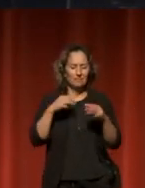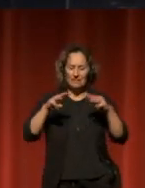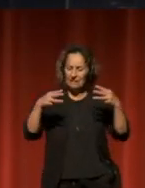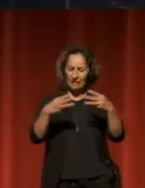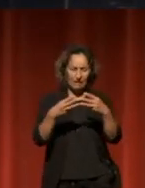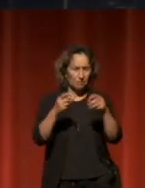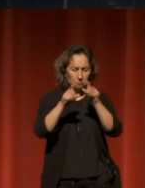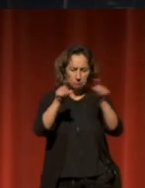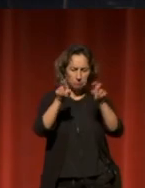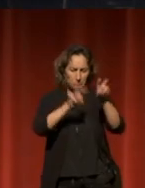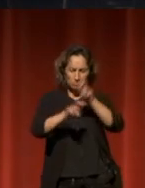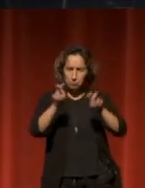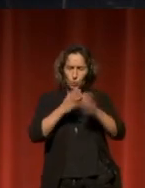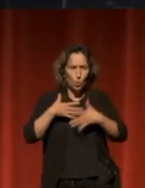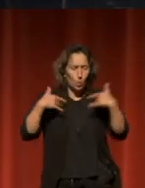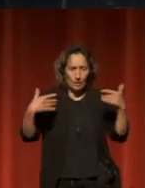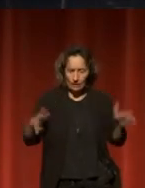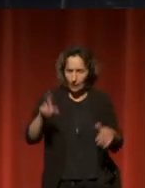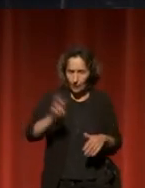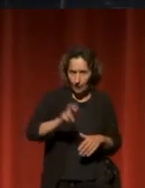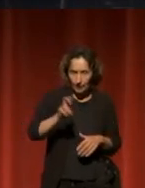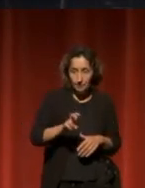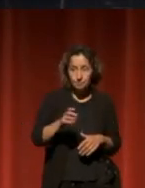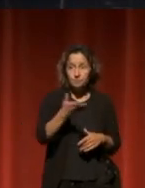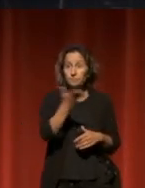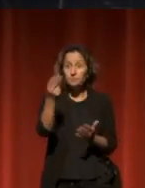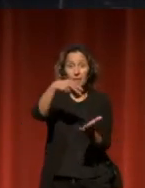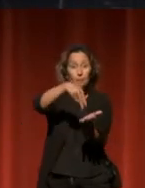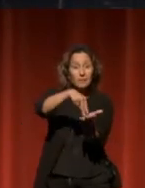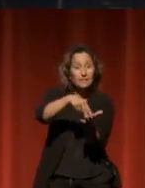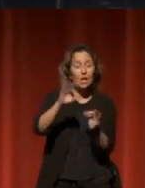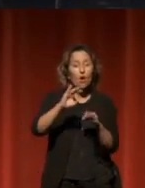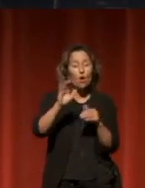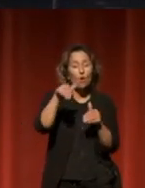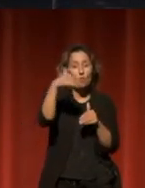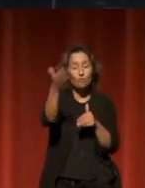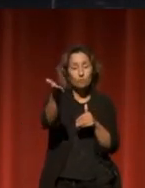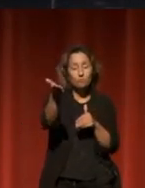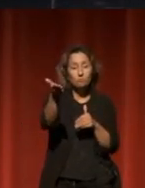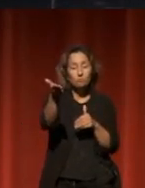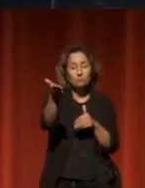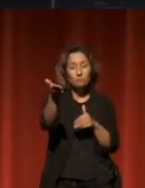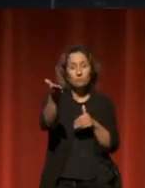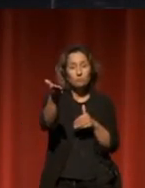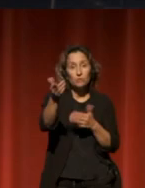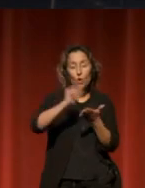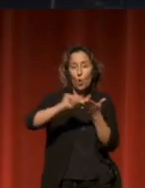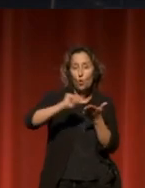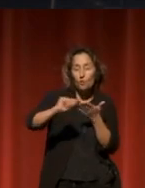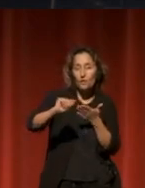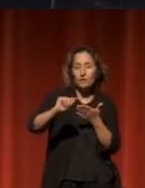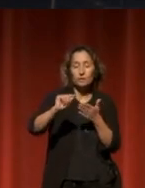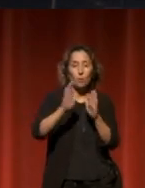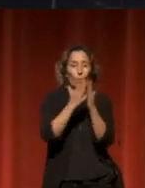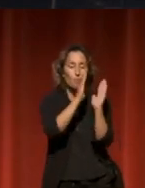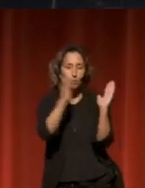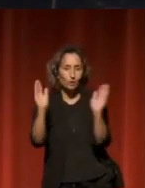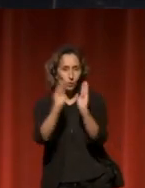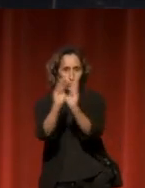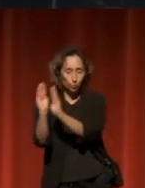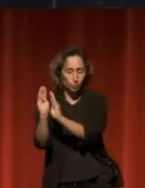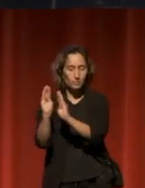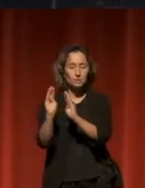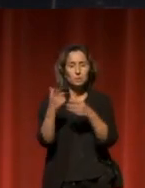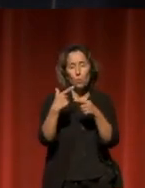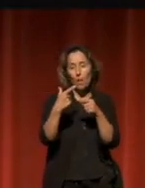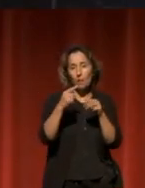Internet, tanto los que estáis aquí de manera presencial como los que están en sus oficinas, en sus bibliotecas y lo hacen